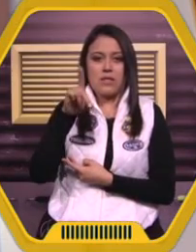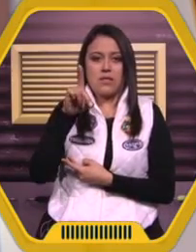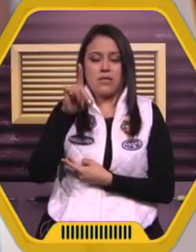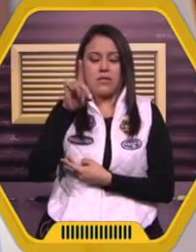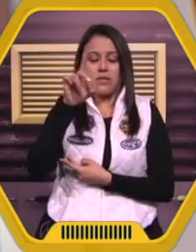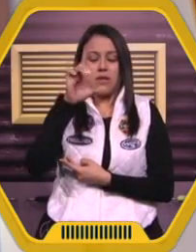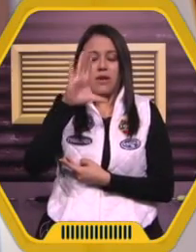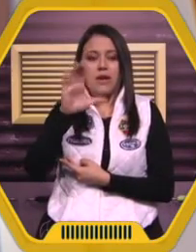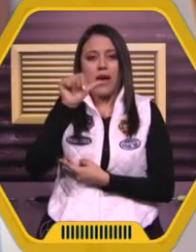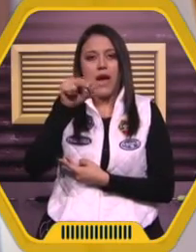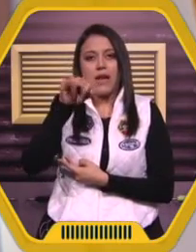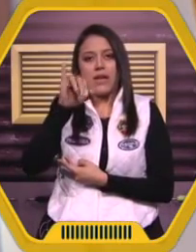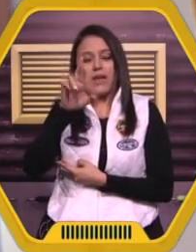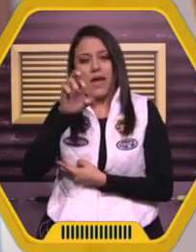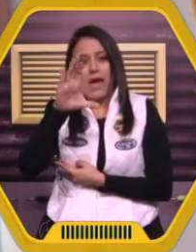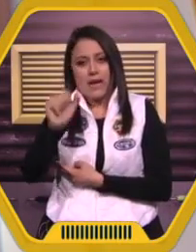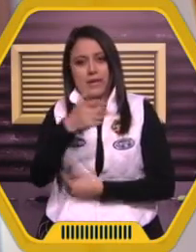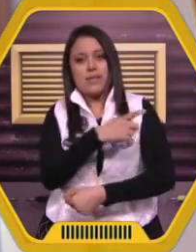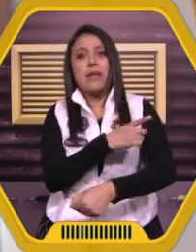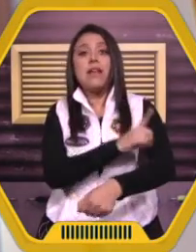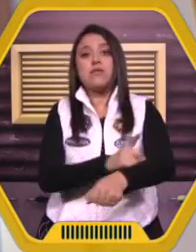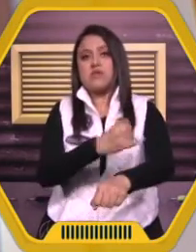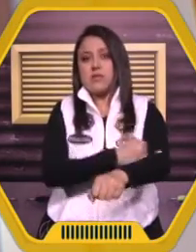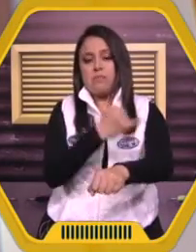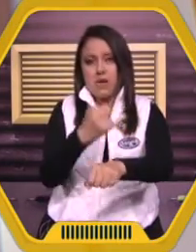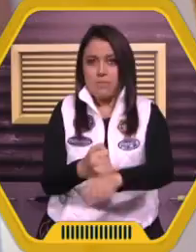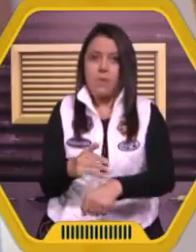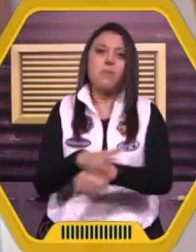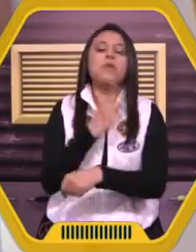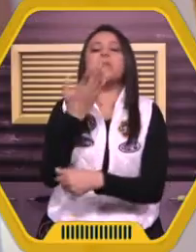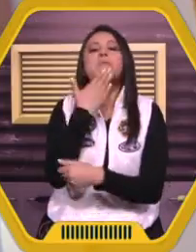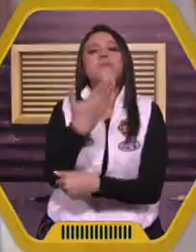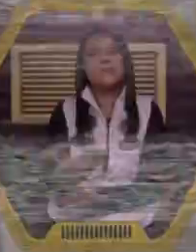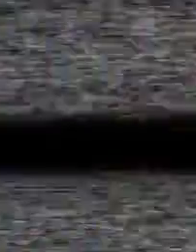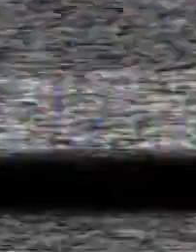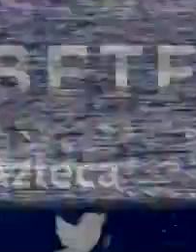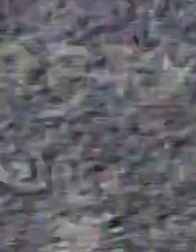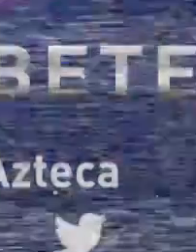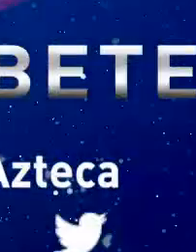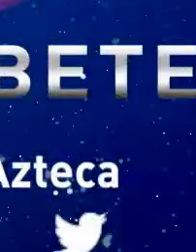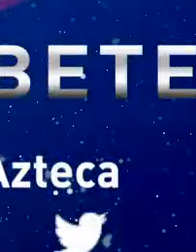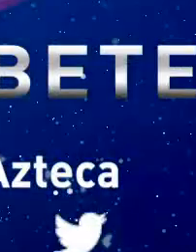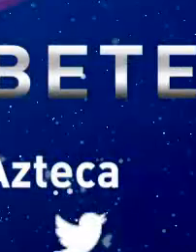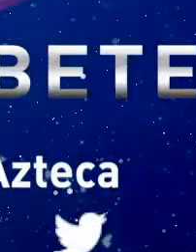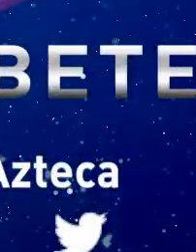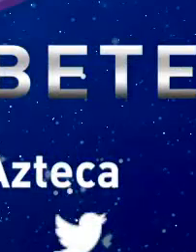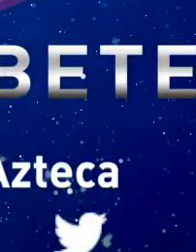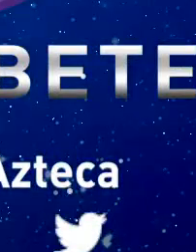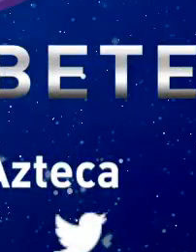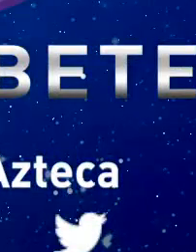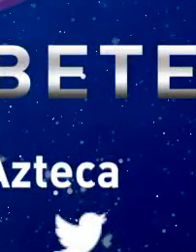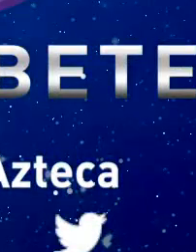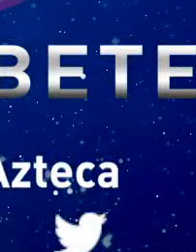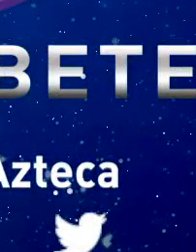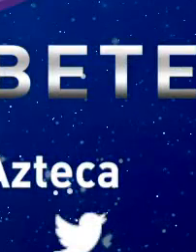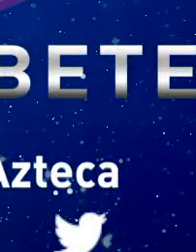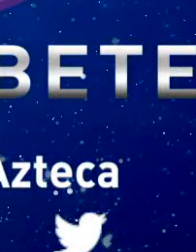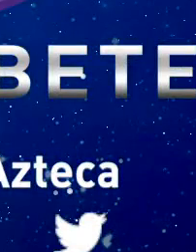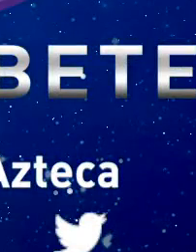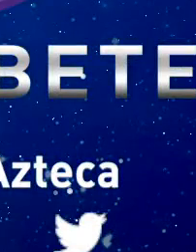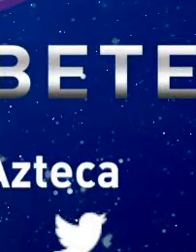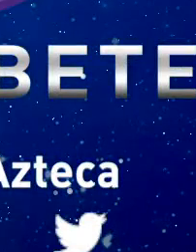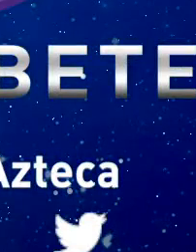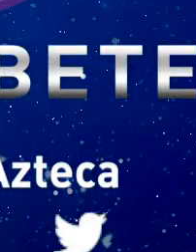todo este gran equipo. Y pues obviamente agradecerles porque están formando de esta manera parte del Juguetón. Amigos, les mandamos un wiwiriski. Sus amigos